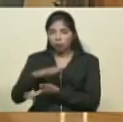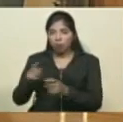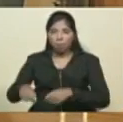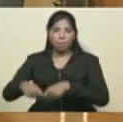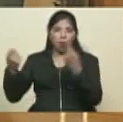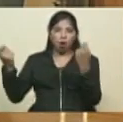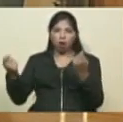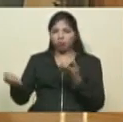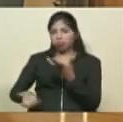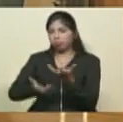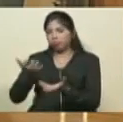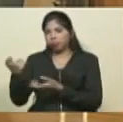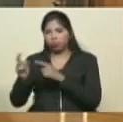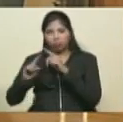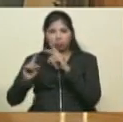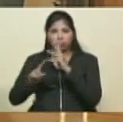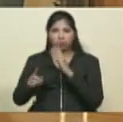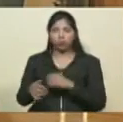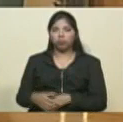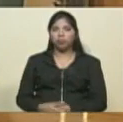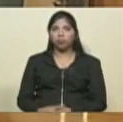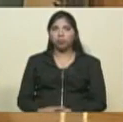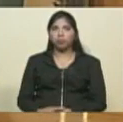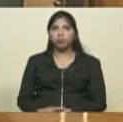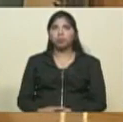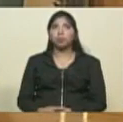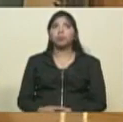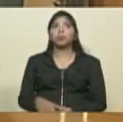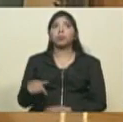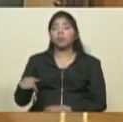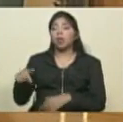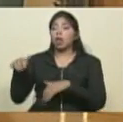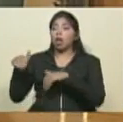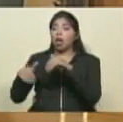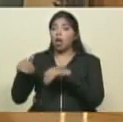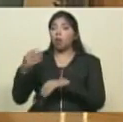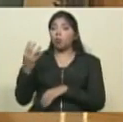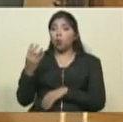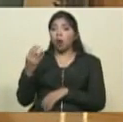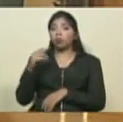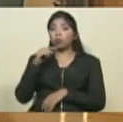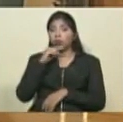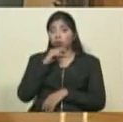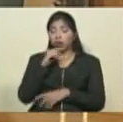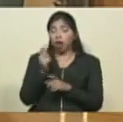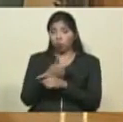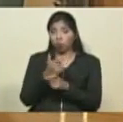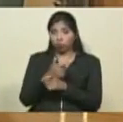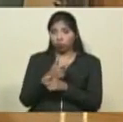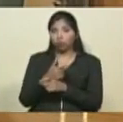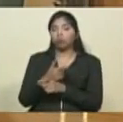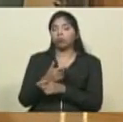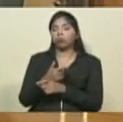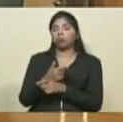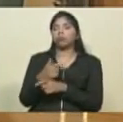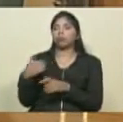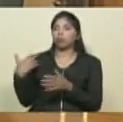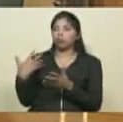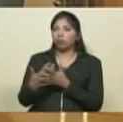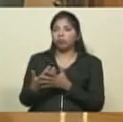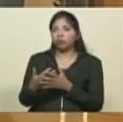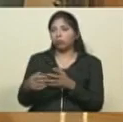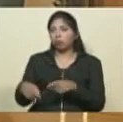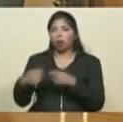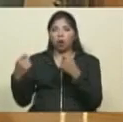estabilidad nacional con la elección y posterior instalación el 4 de agosto de esta soberana Asamblea Nacional